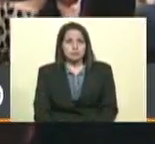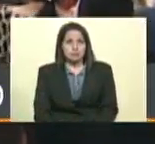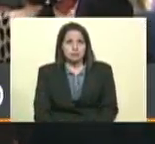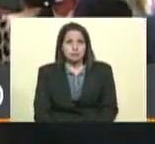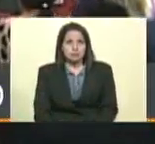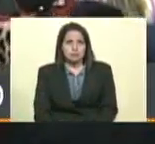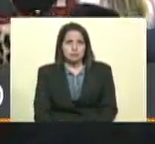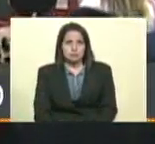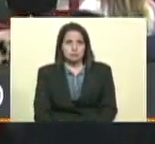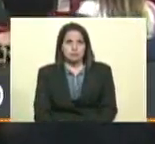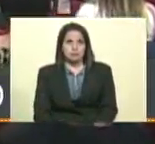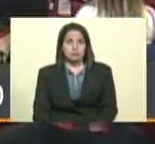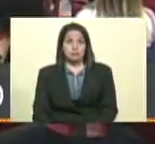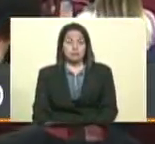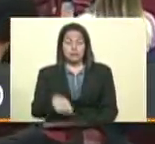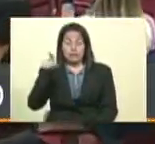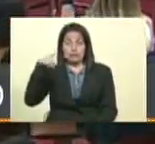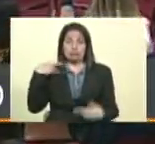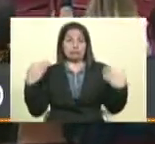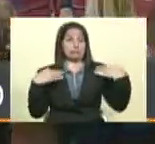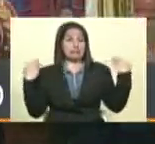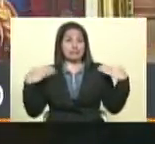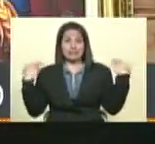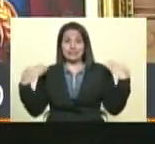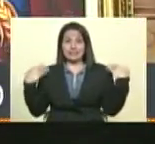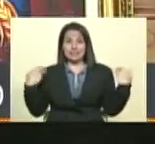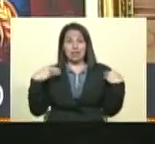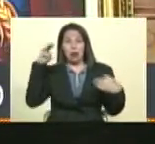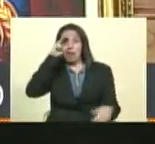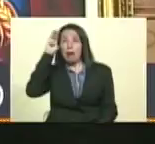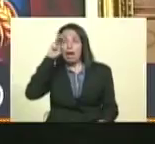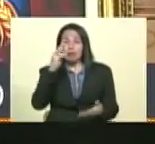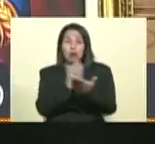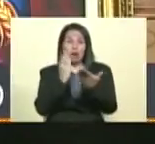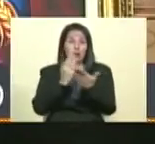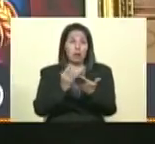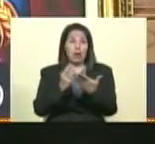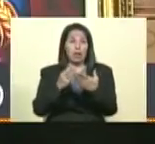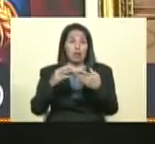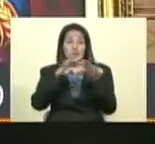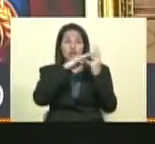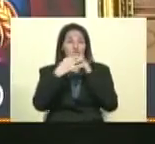Emocionado. Néstor se emociona porque él viene de ser maestro de escuela de un barrio de Petare.